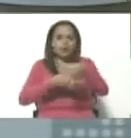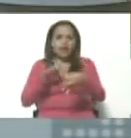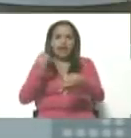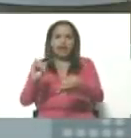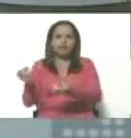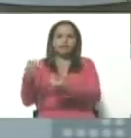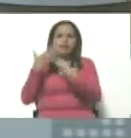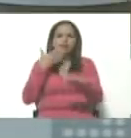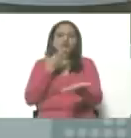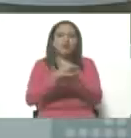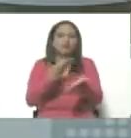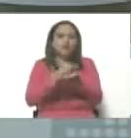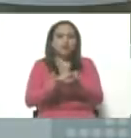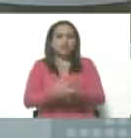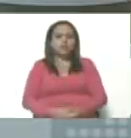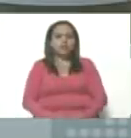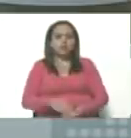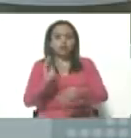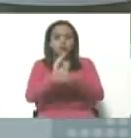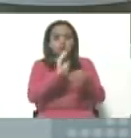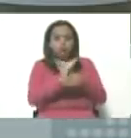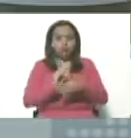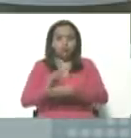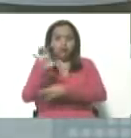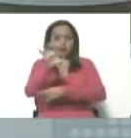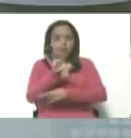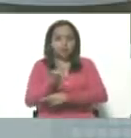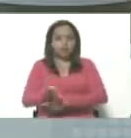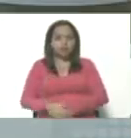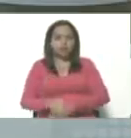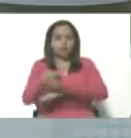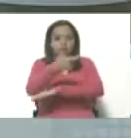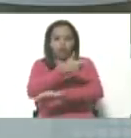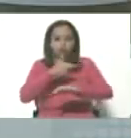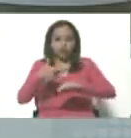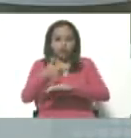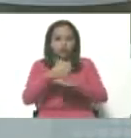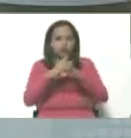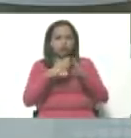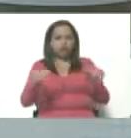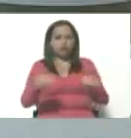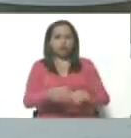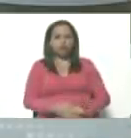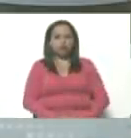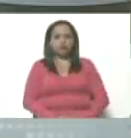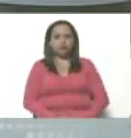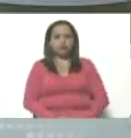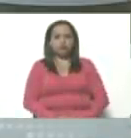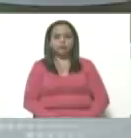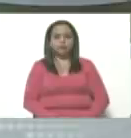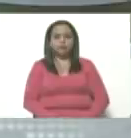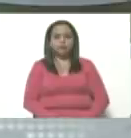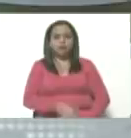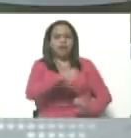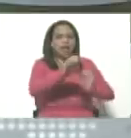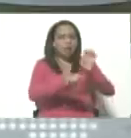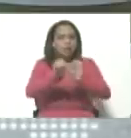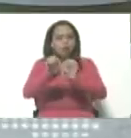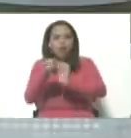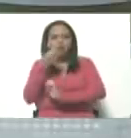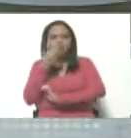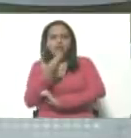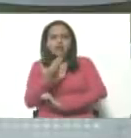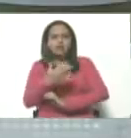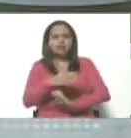la propuesta de los protectores, de los gobernadores, de las gobernadoras. Hemos evaluado muy bien